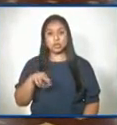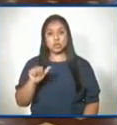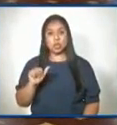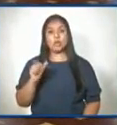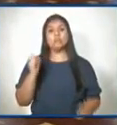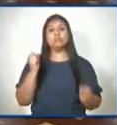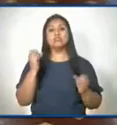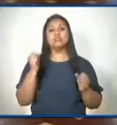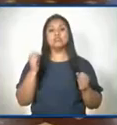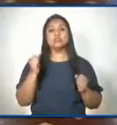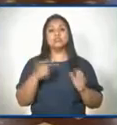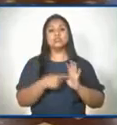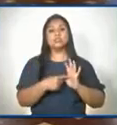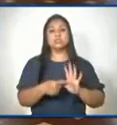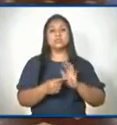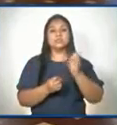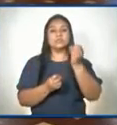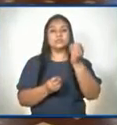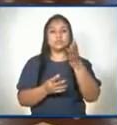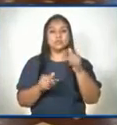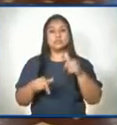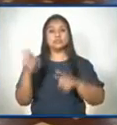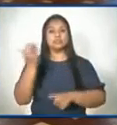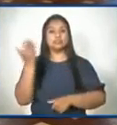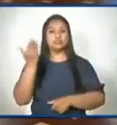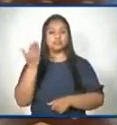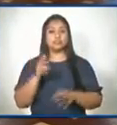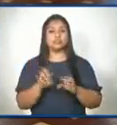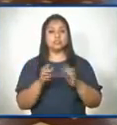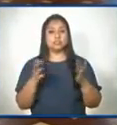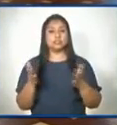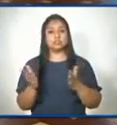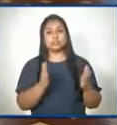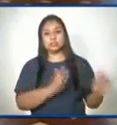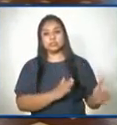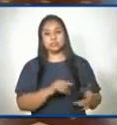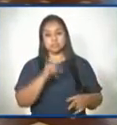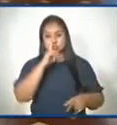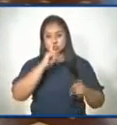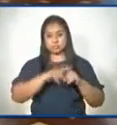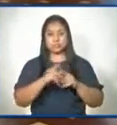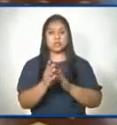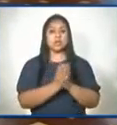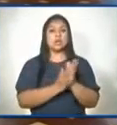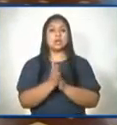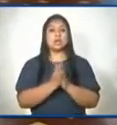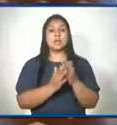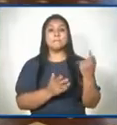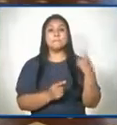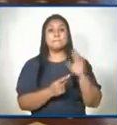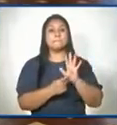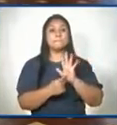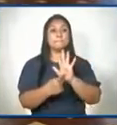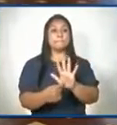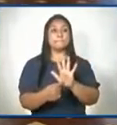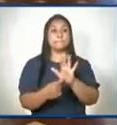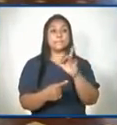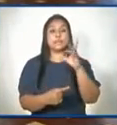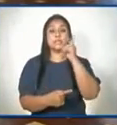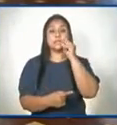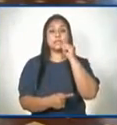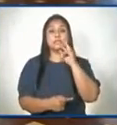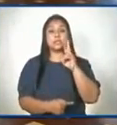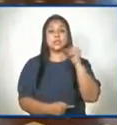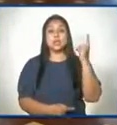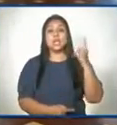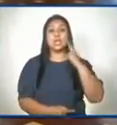ofrecerá una interesante conferencia de prensa. También aprovecho para presentar al señor gerente